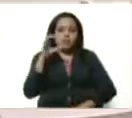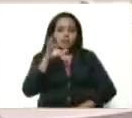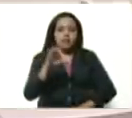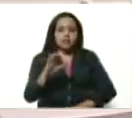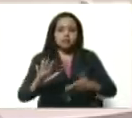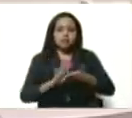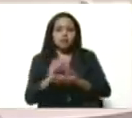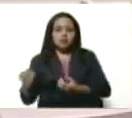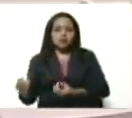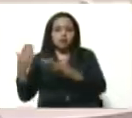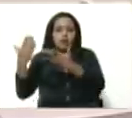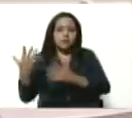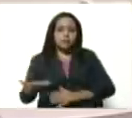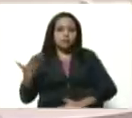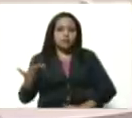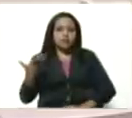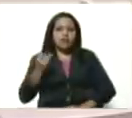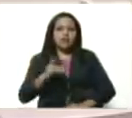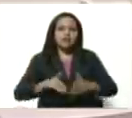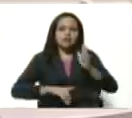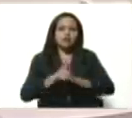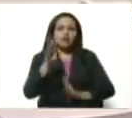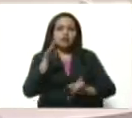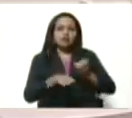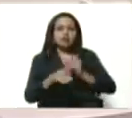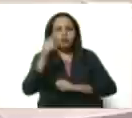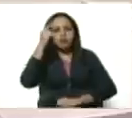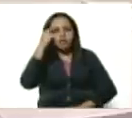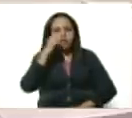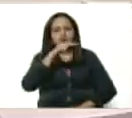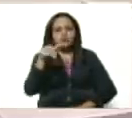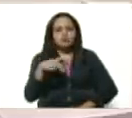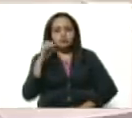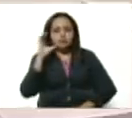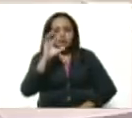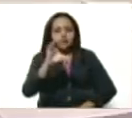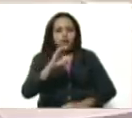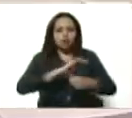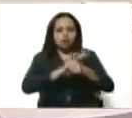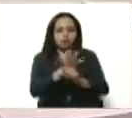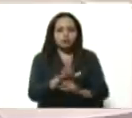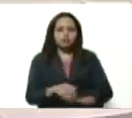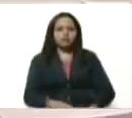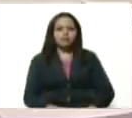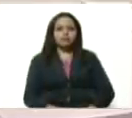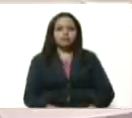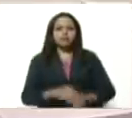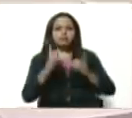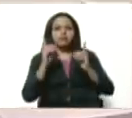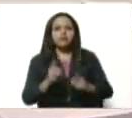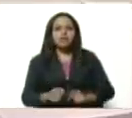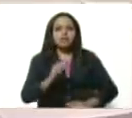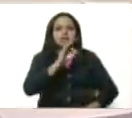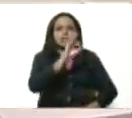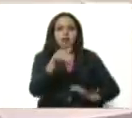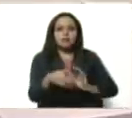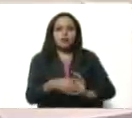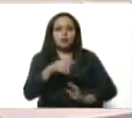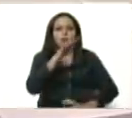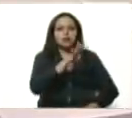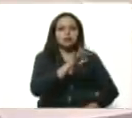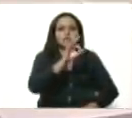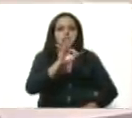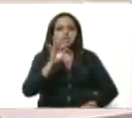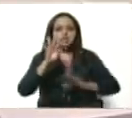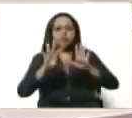este foco tan importante que se ha venido dando en los últimos días de coronavirus en nuestro país daba también cuenta de 3.439 casos que están activos